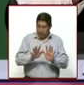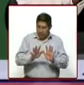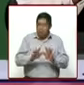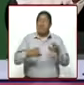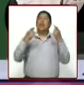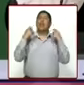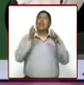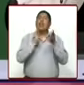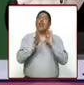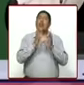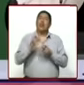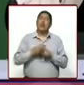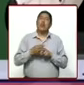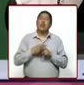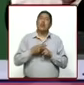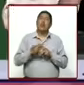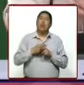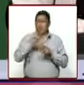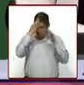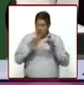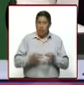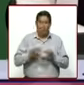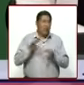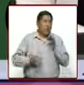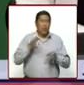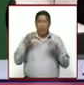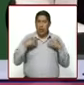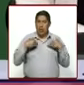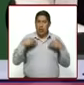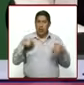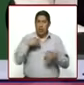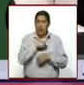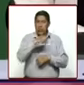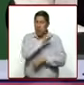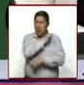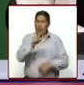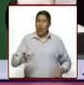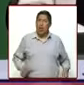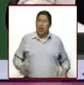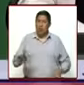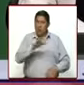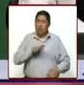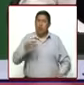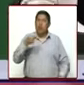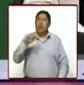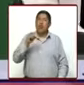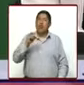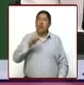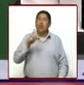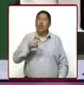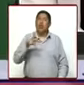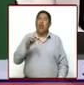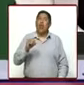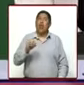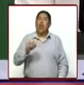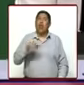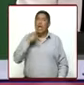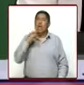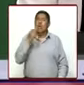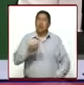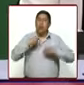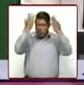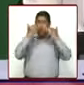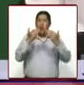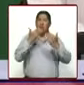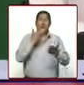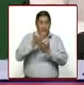a tratar de hablar rápidamente, si me confirma, por favor, si lo tenemos nuevamente, al alcalde interino del municipio de Gonzalo Moreno, don Gonzalo Chao Tellería. Gracias,